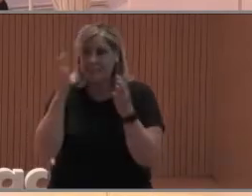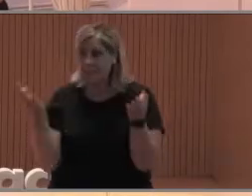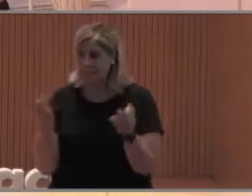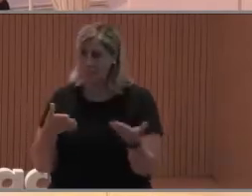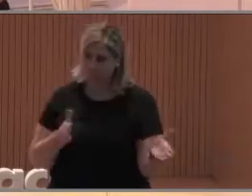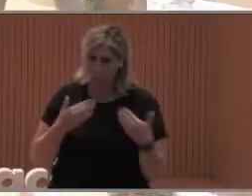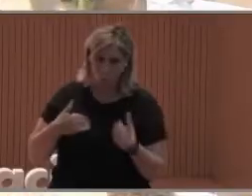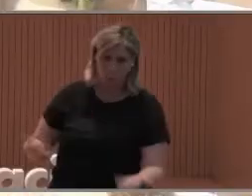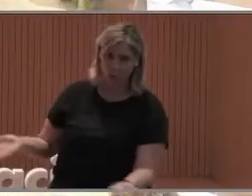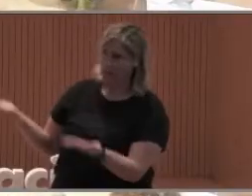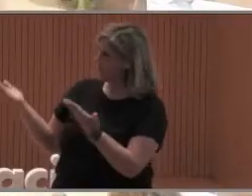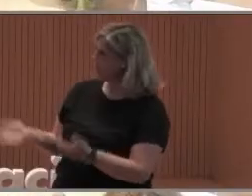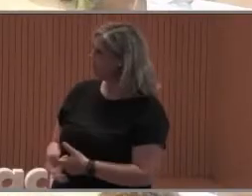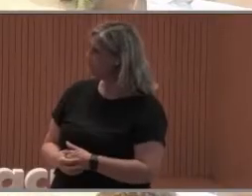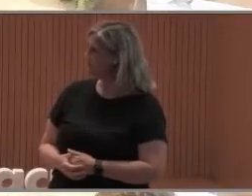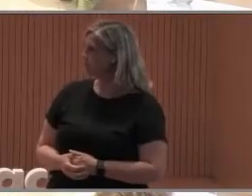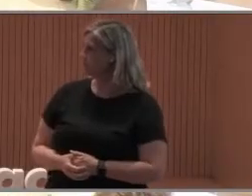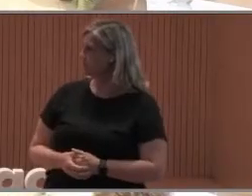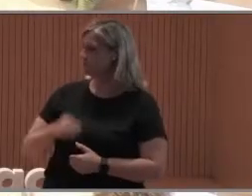quieras.